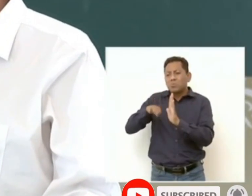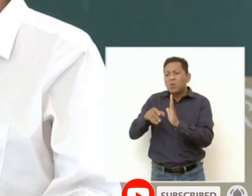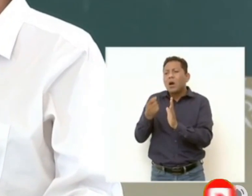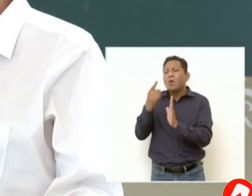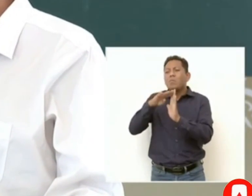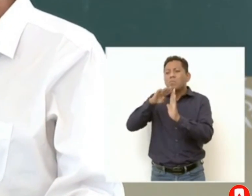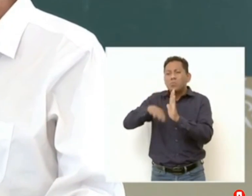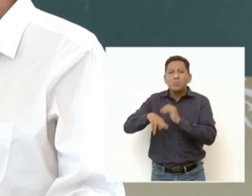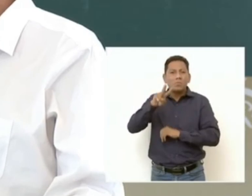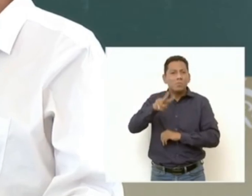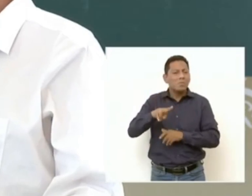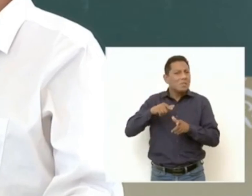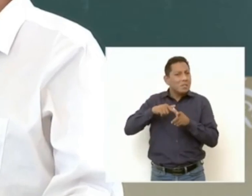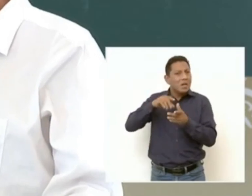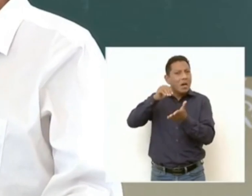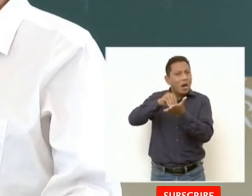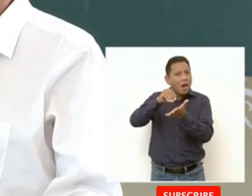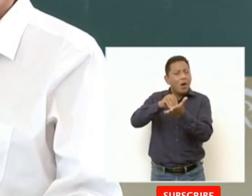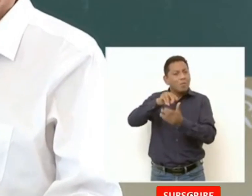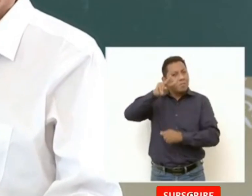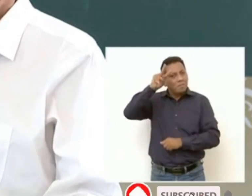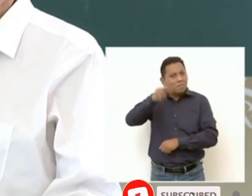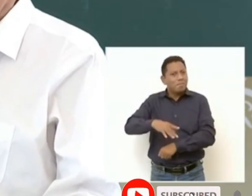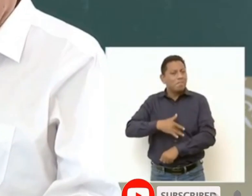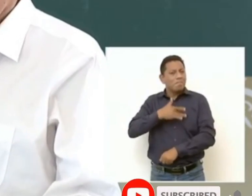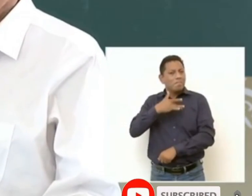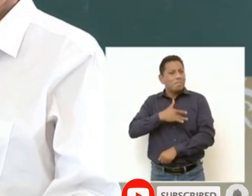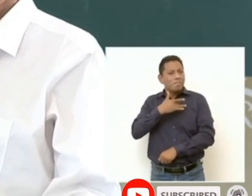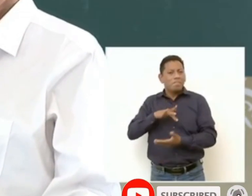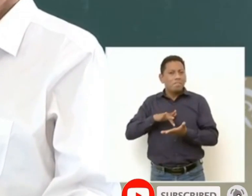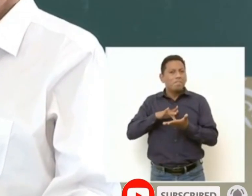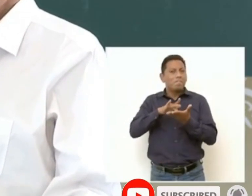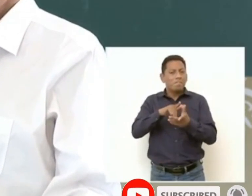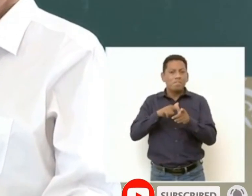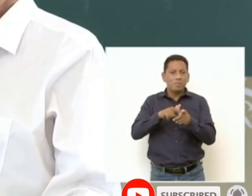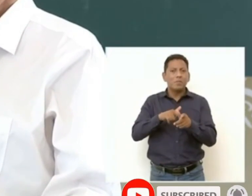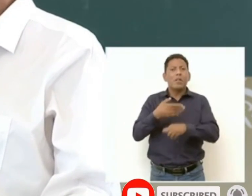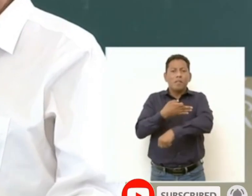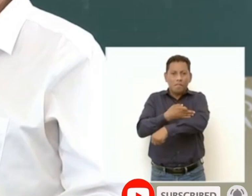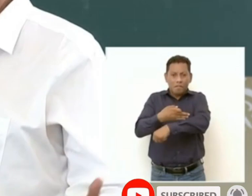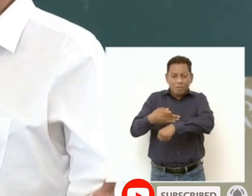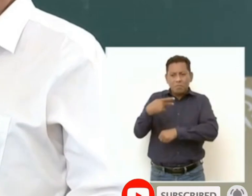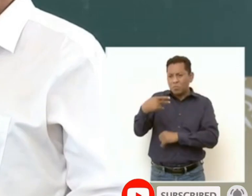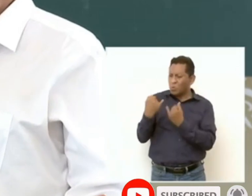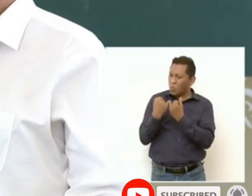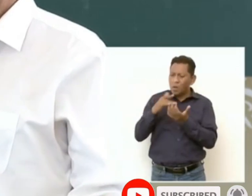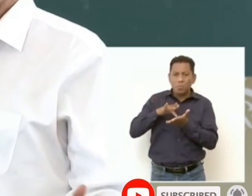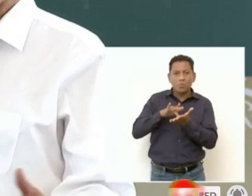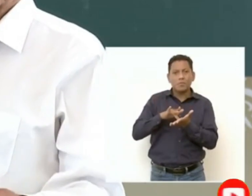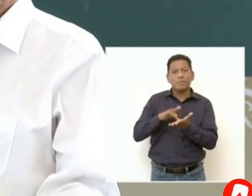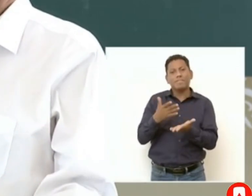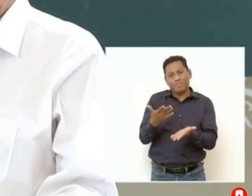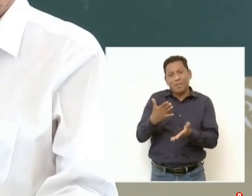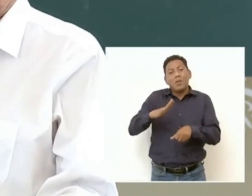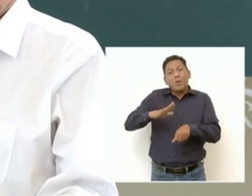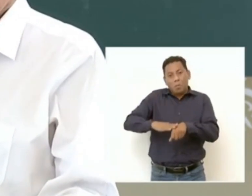nosotros, y sus familiares. Y por eso no